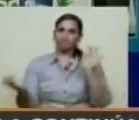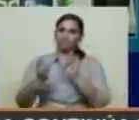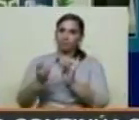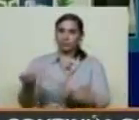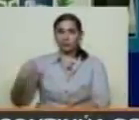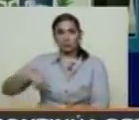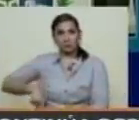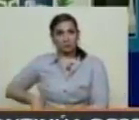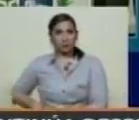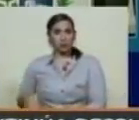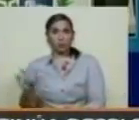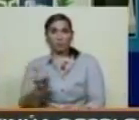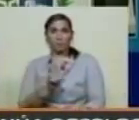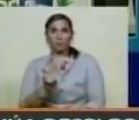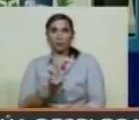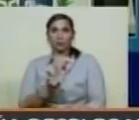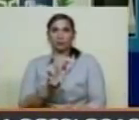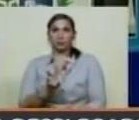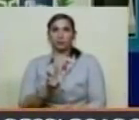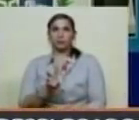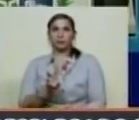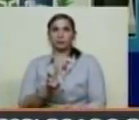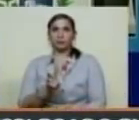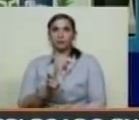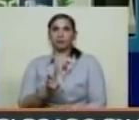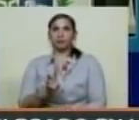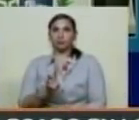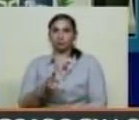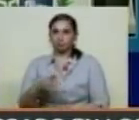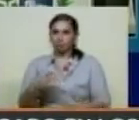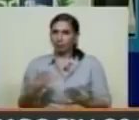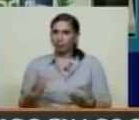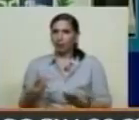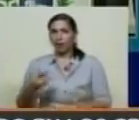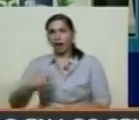en Venezuela, entre el programa anterior y el programa de este año,